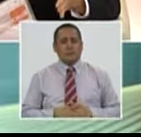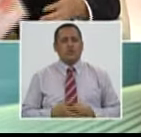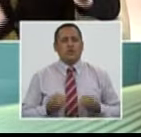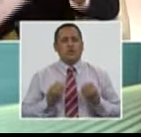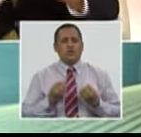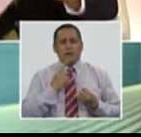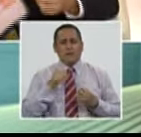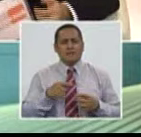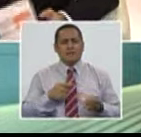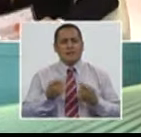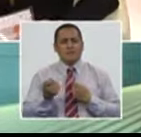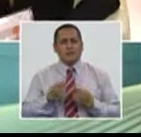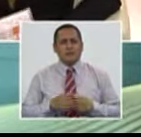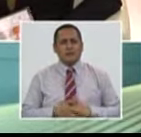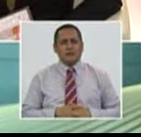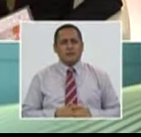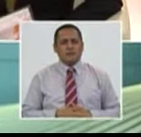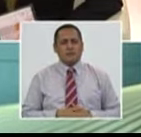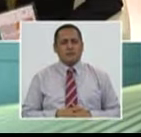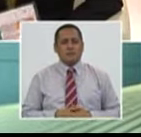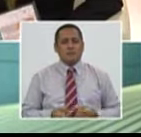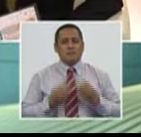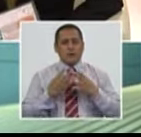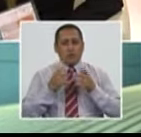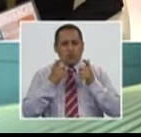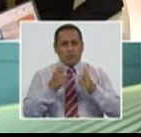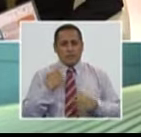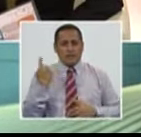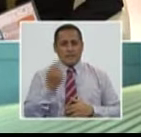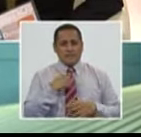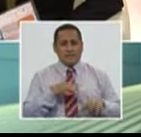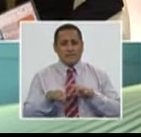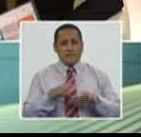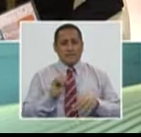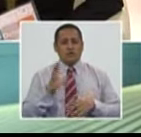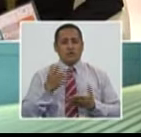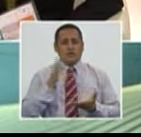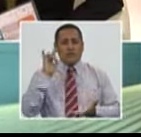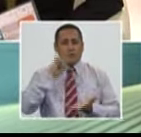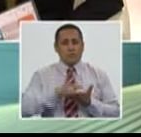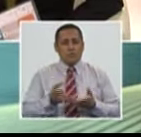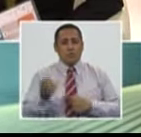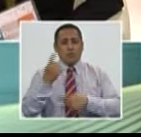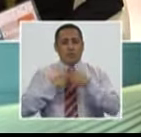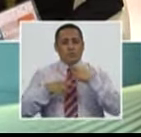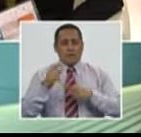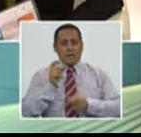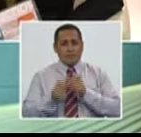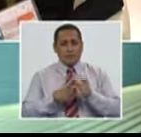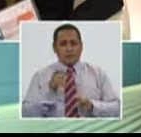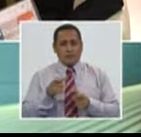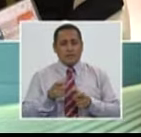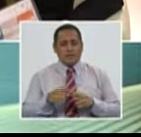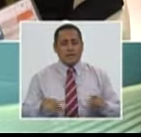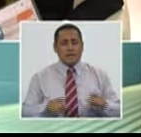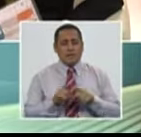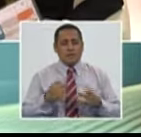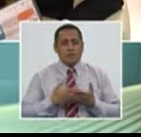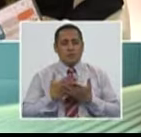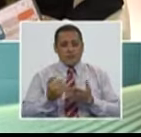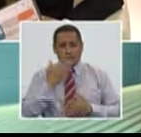no cómo es este trámite claro este el control migratorio que se hace en el aeropuerto al momento de la salida de las personas